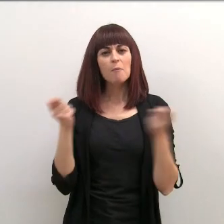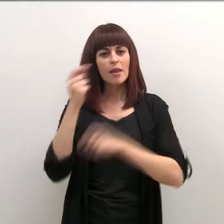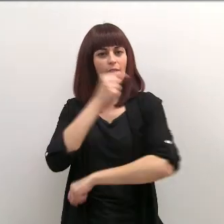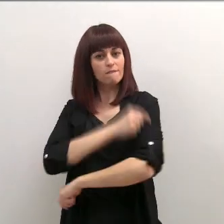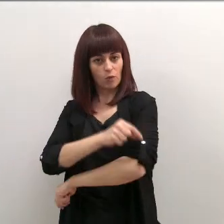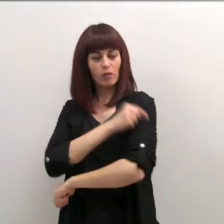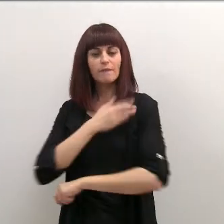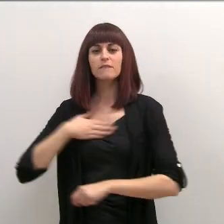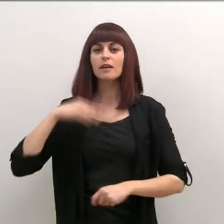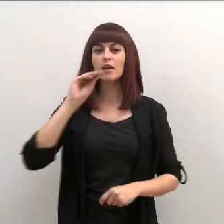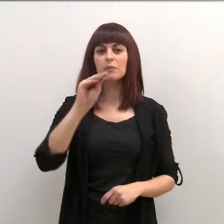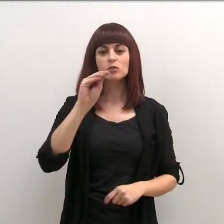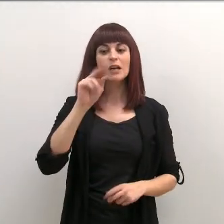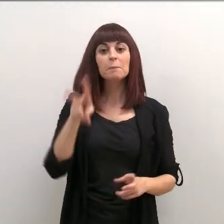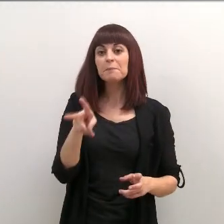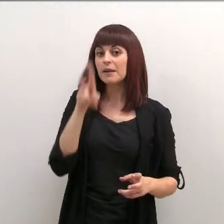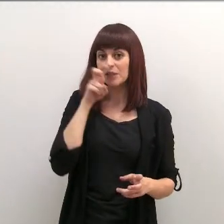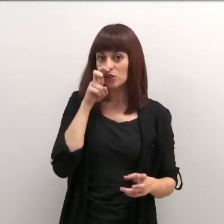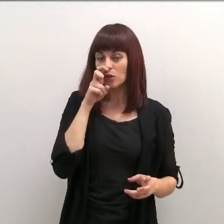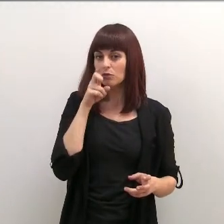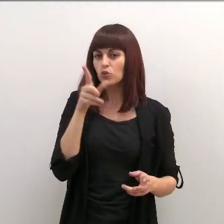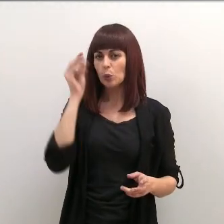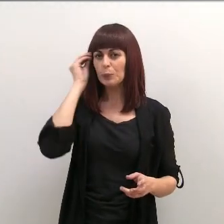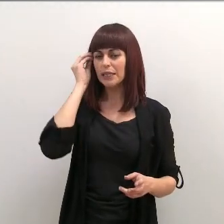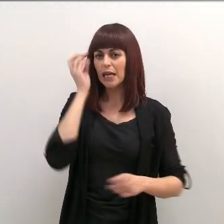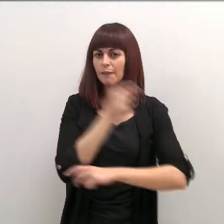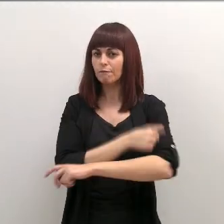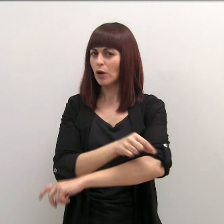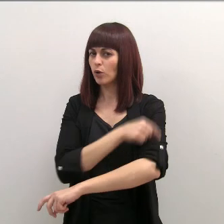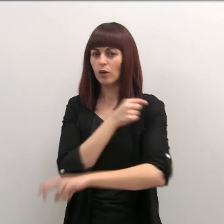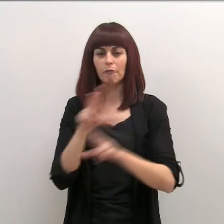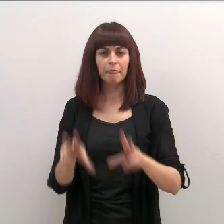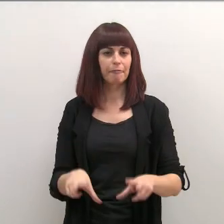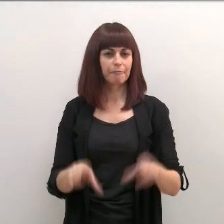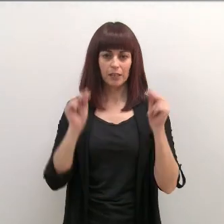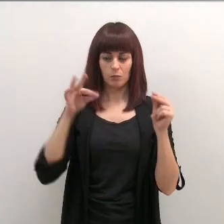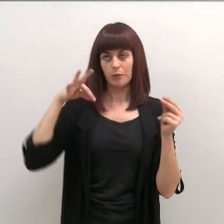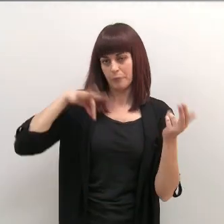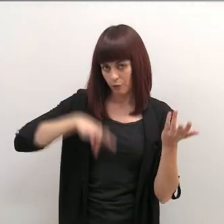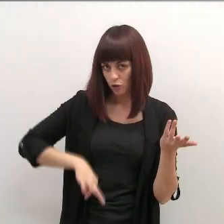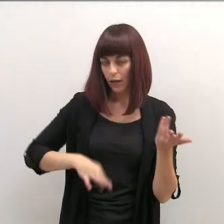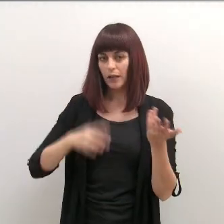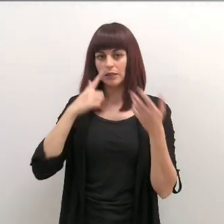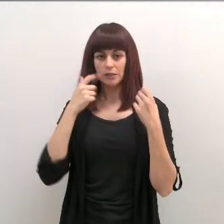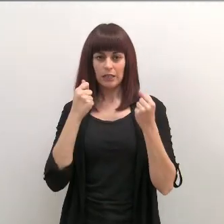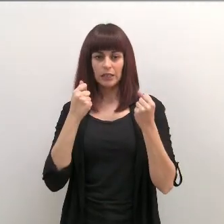quería preguntar cuáles son las previsiones, es decir, cuándo creen que podrán terminar con los profesionales sanitarios, ¿no? Tanto de los